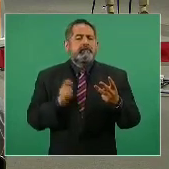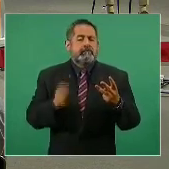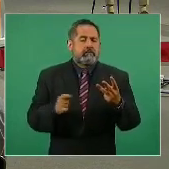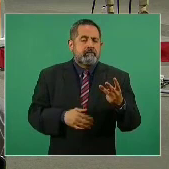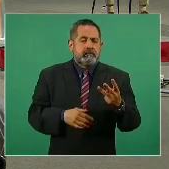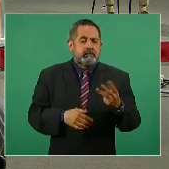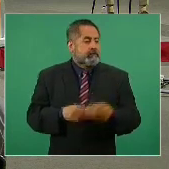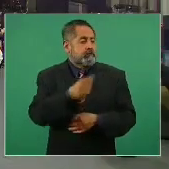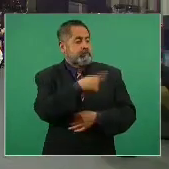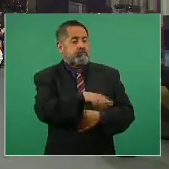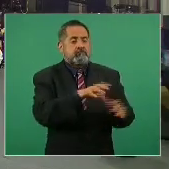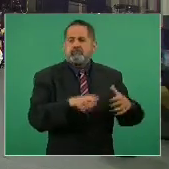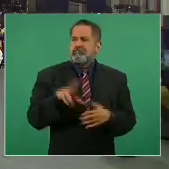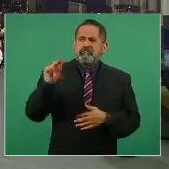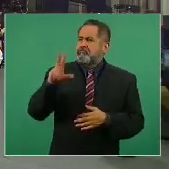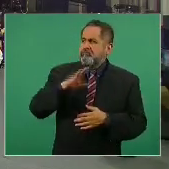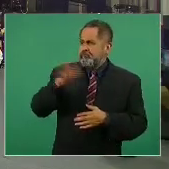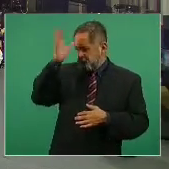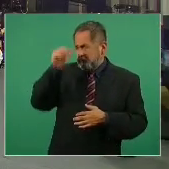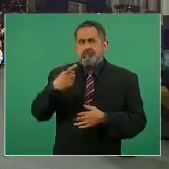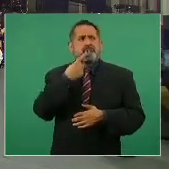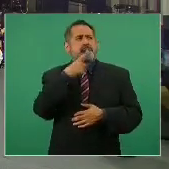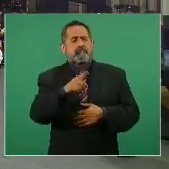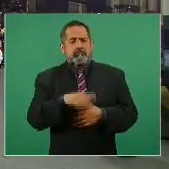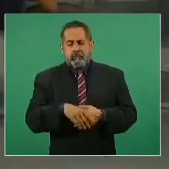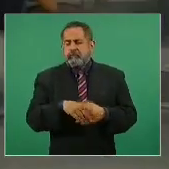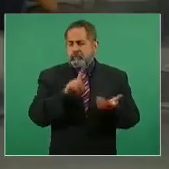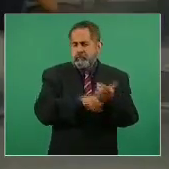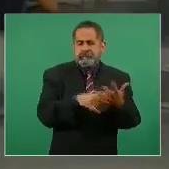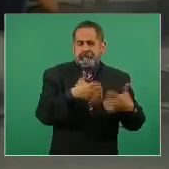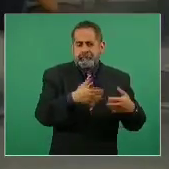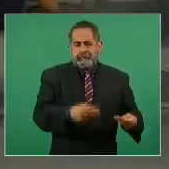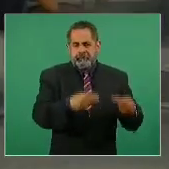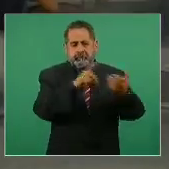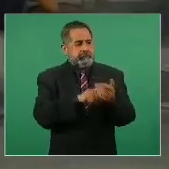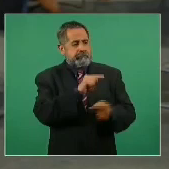no solo han sido impugnadas por las empresas,